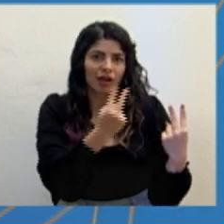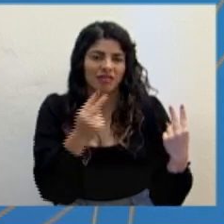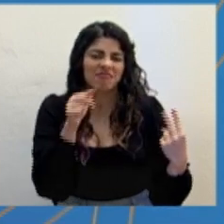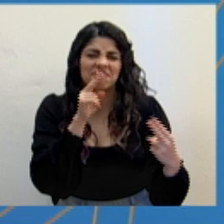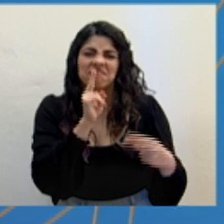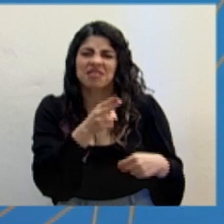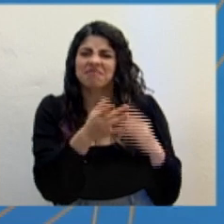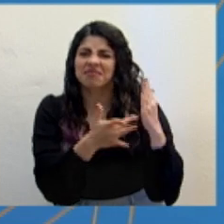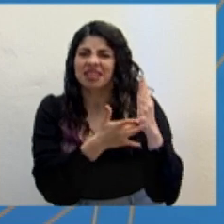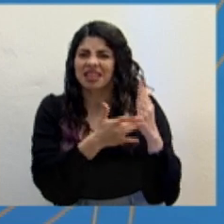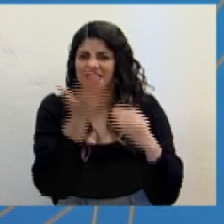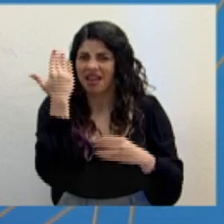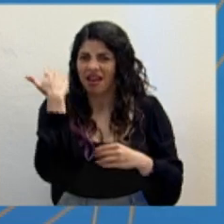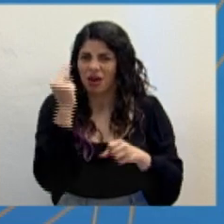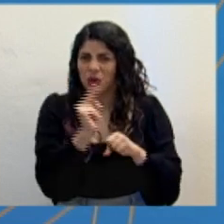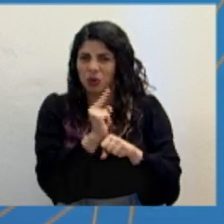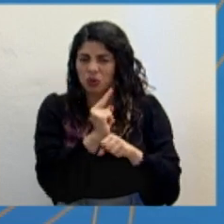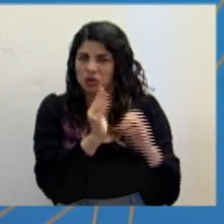ya se ha establecido.